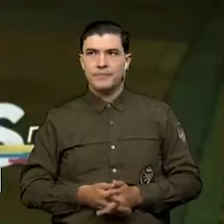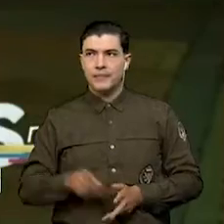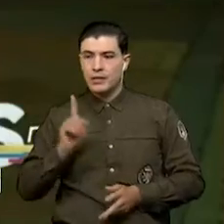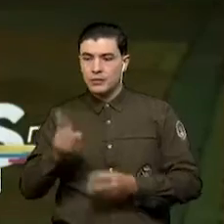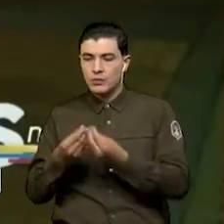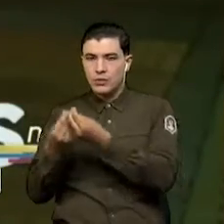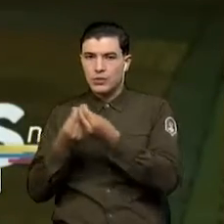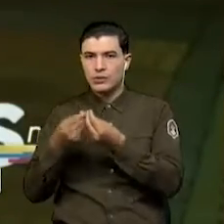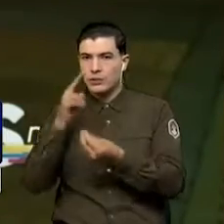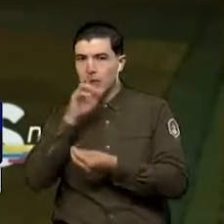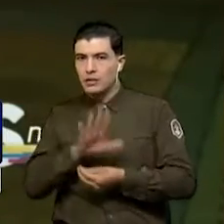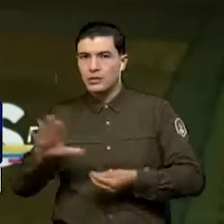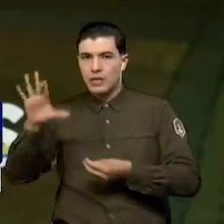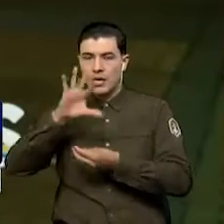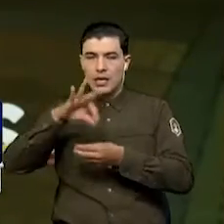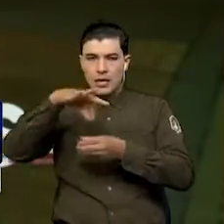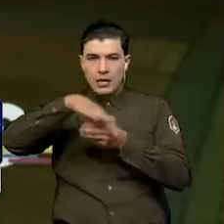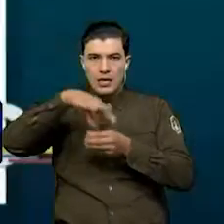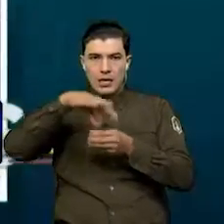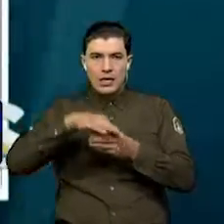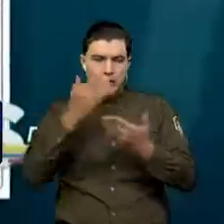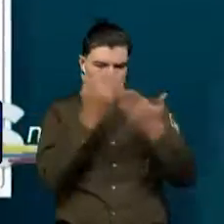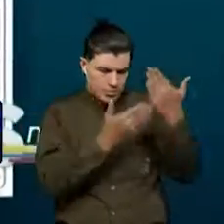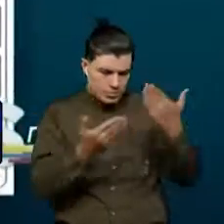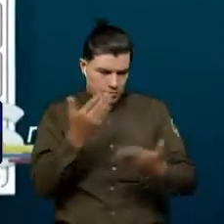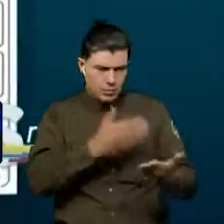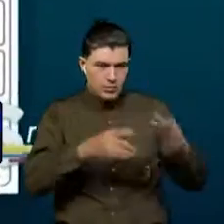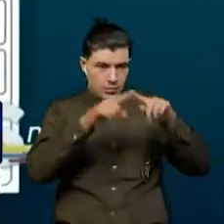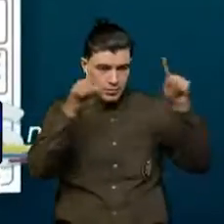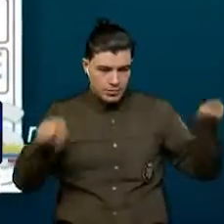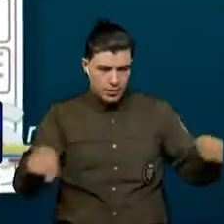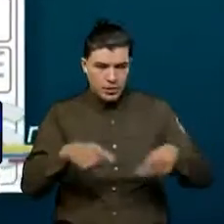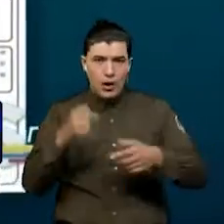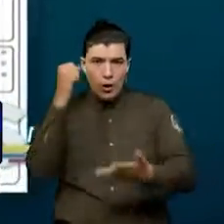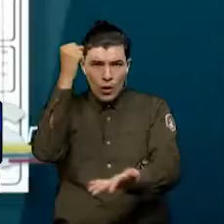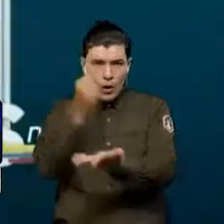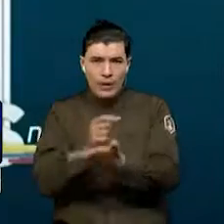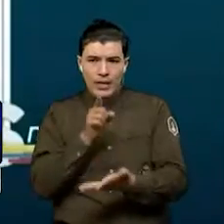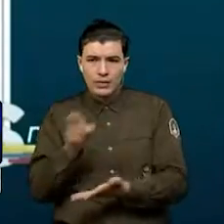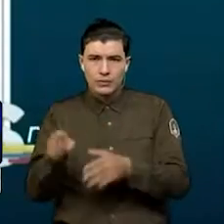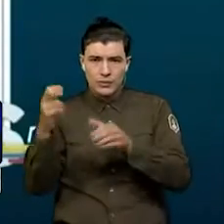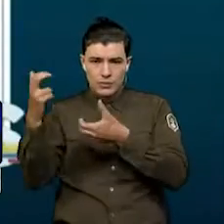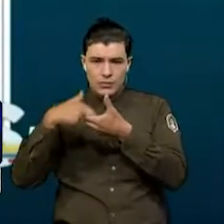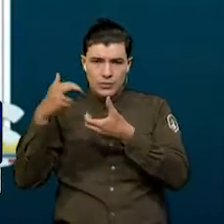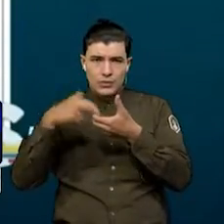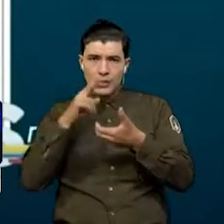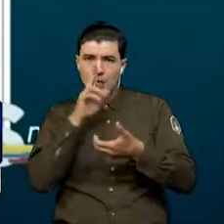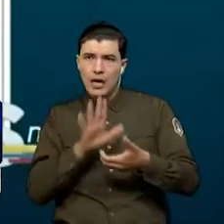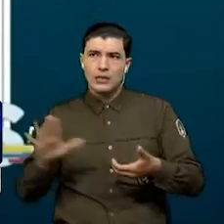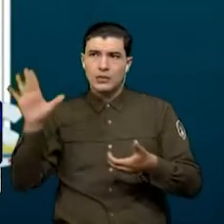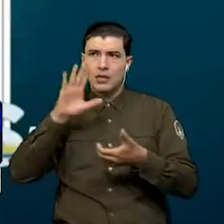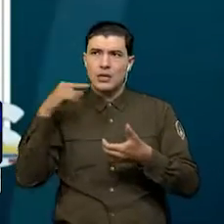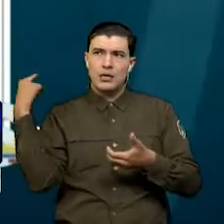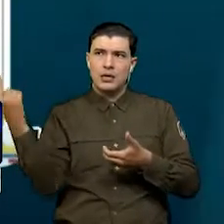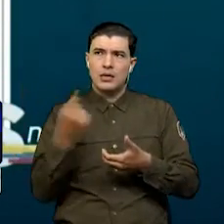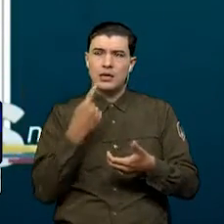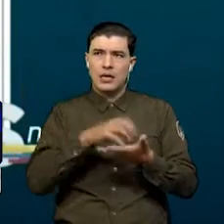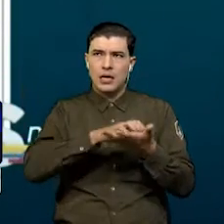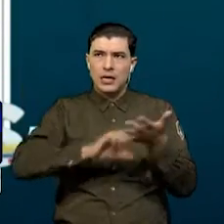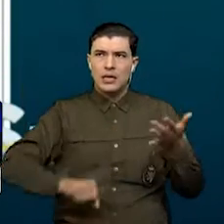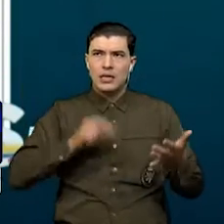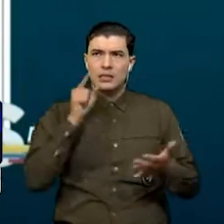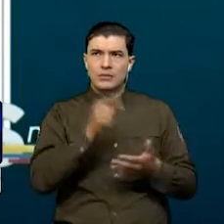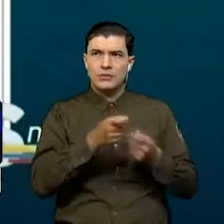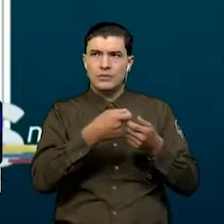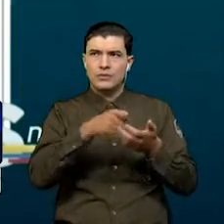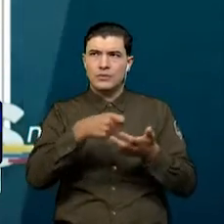El Consejo Nacional Electoral se dispone a estudiar un documento que estaría obligando a la Registraduría General de la Nación a eliminar los formularios